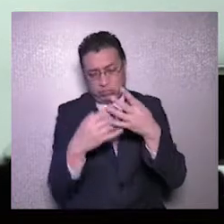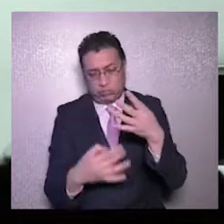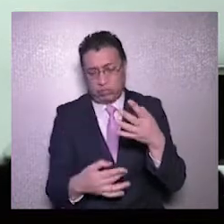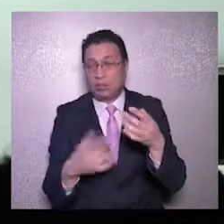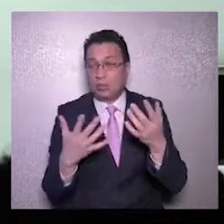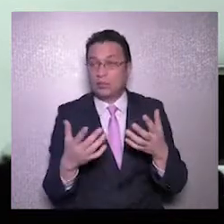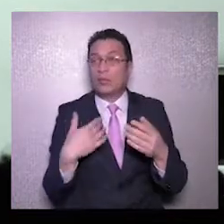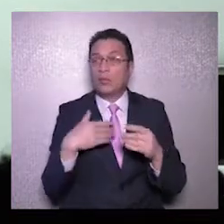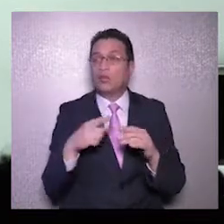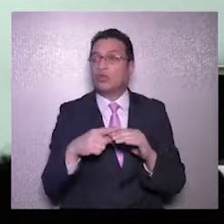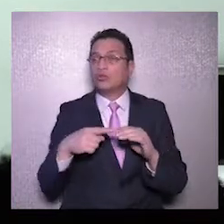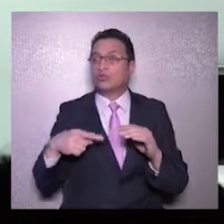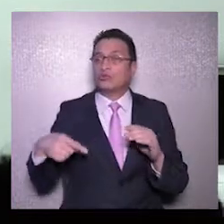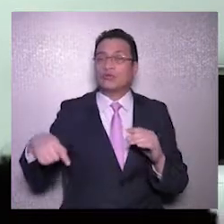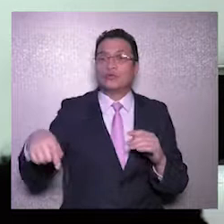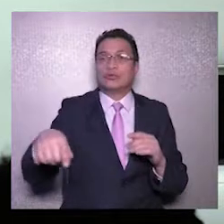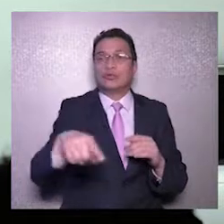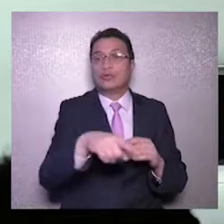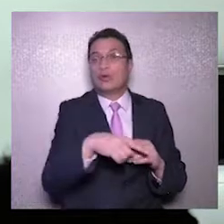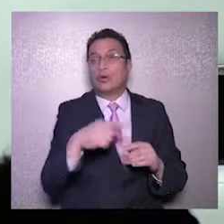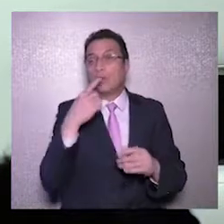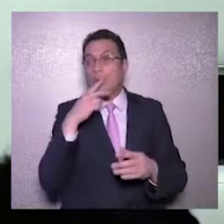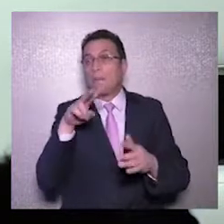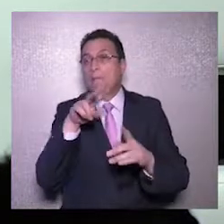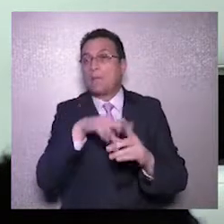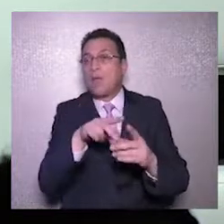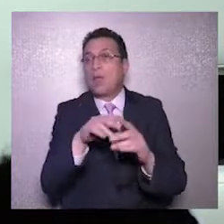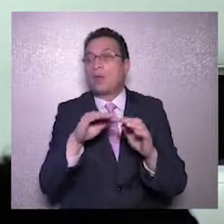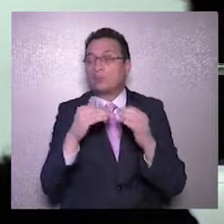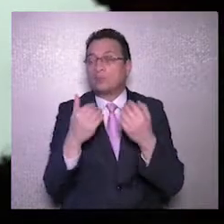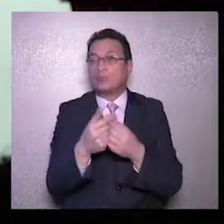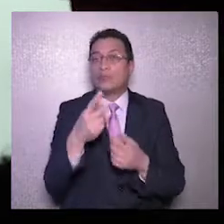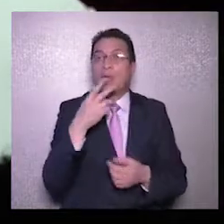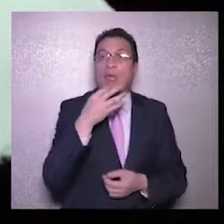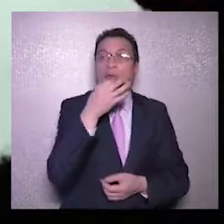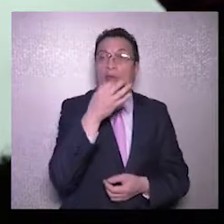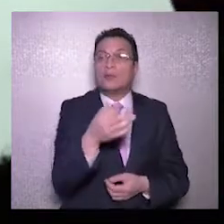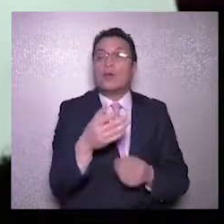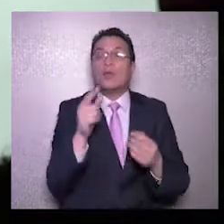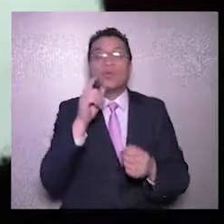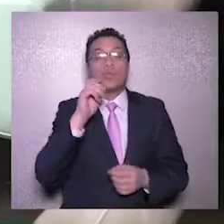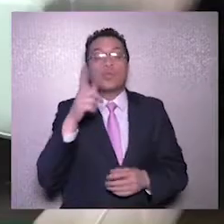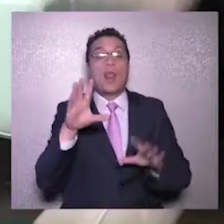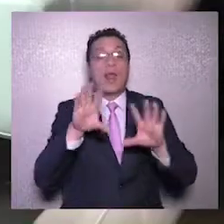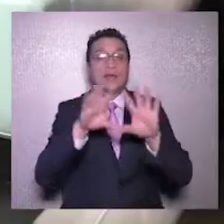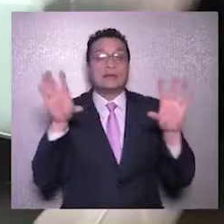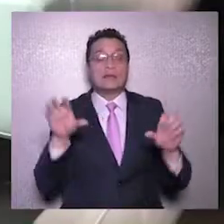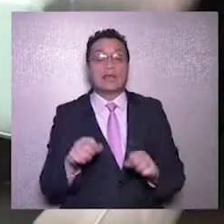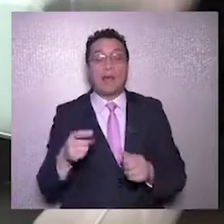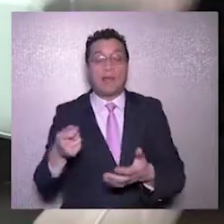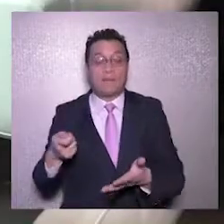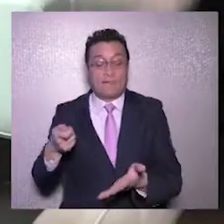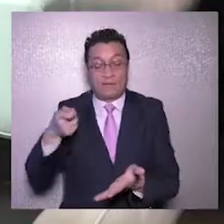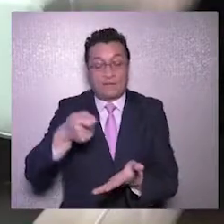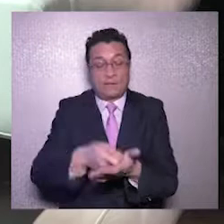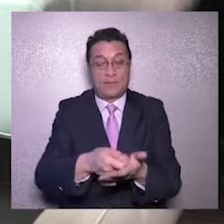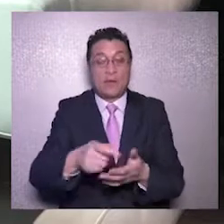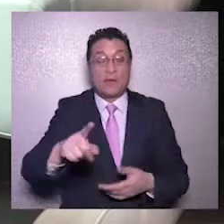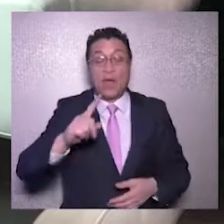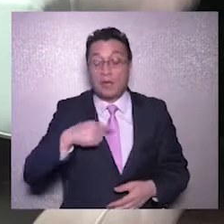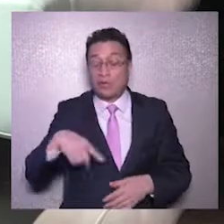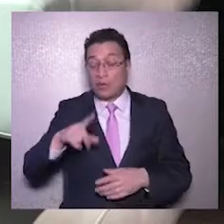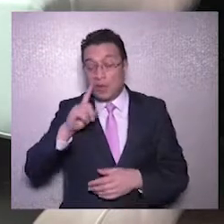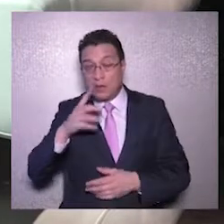forma transversal, desde la mirada tan macro como decir qué sistema de financiamiento queremos para nuestro